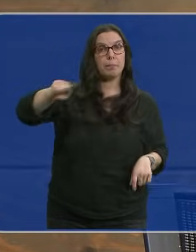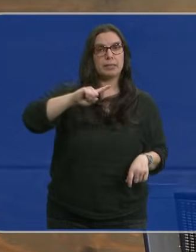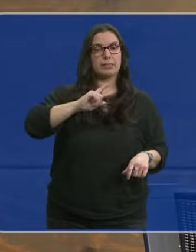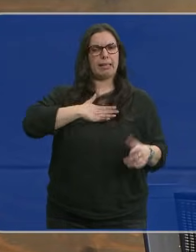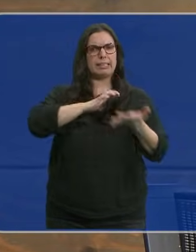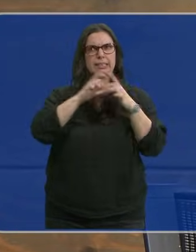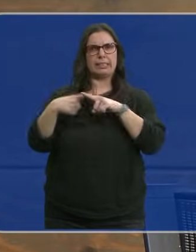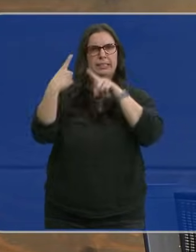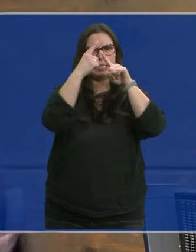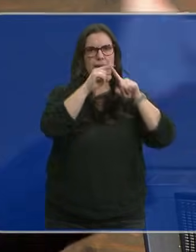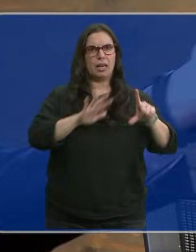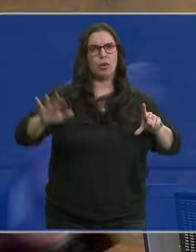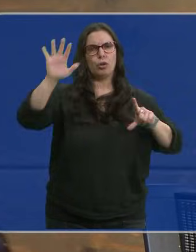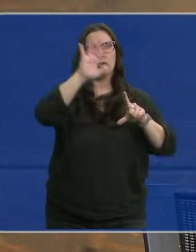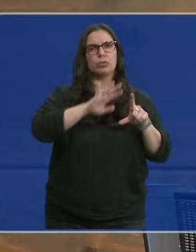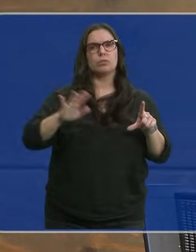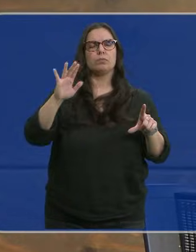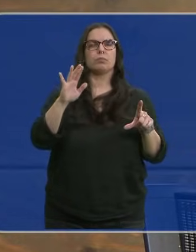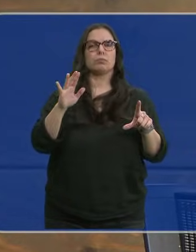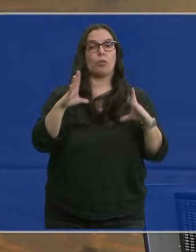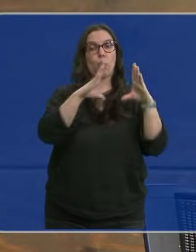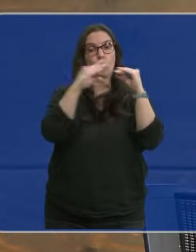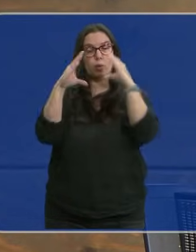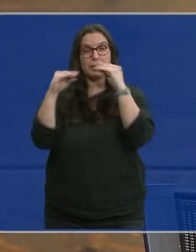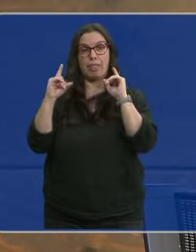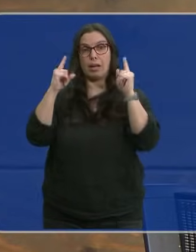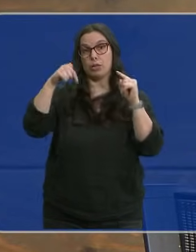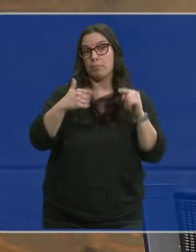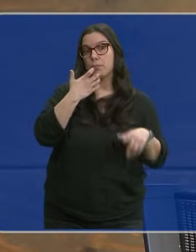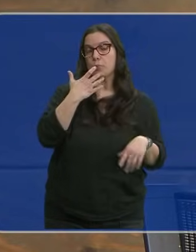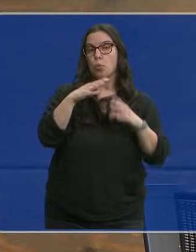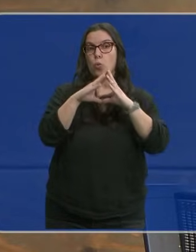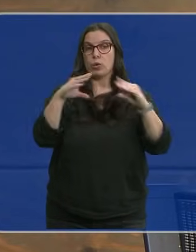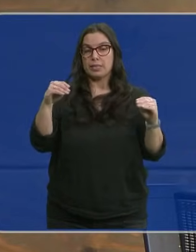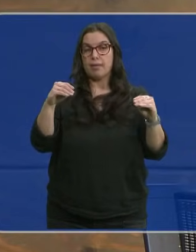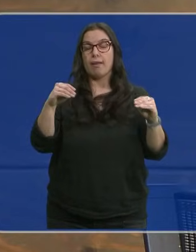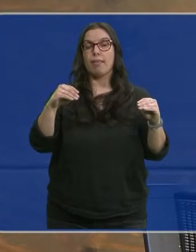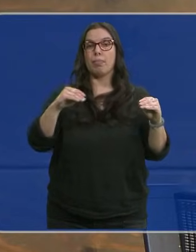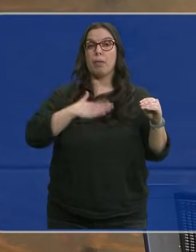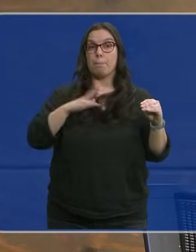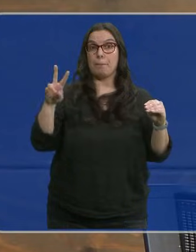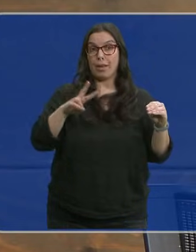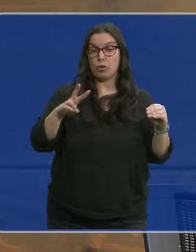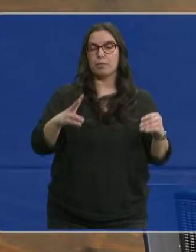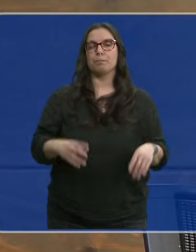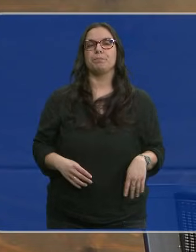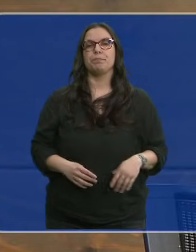de Castilla y León y en las universidades, en este caso en la Universidad de